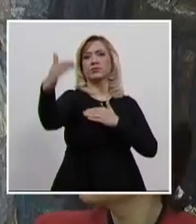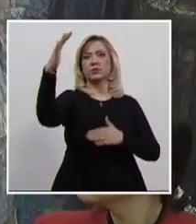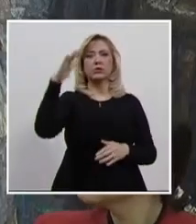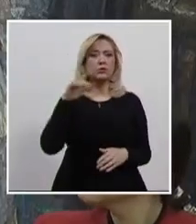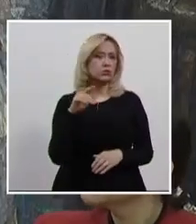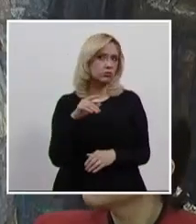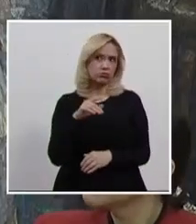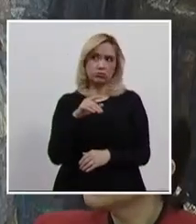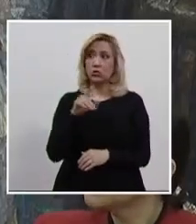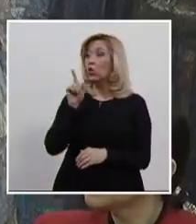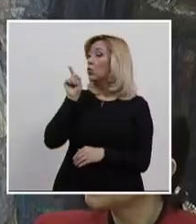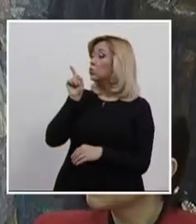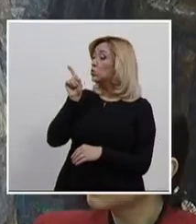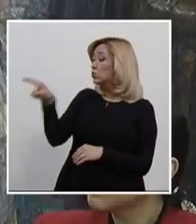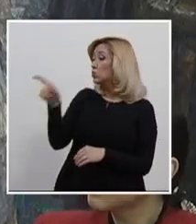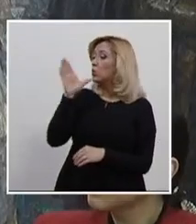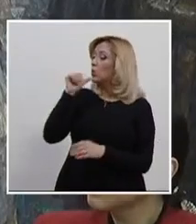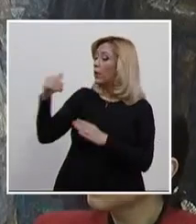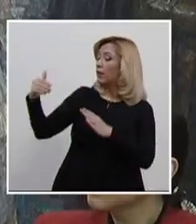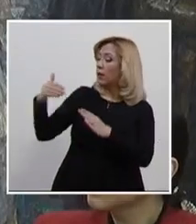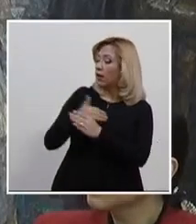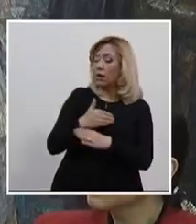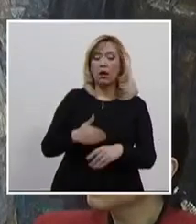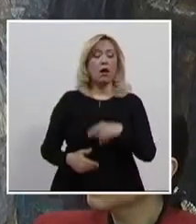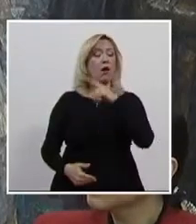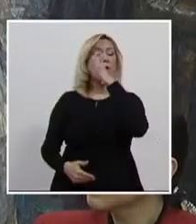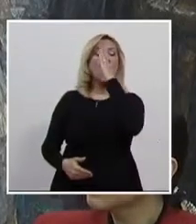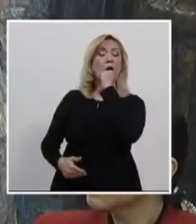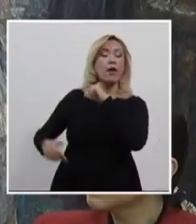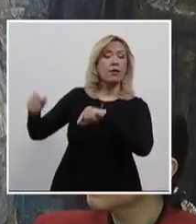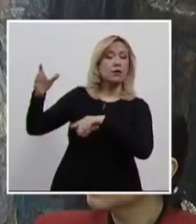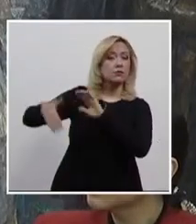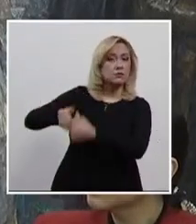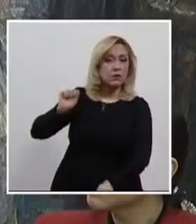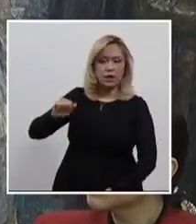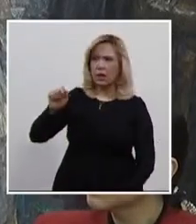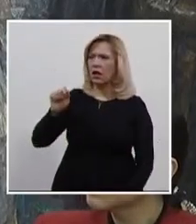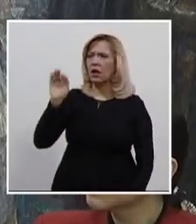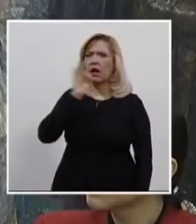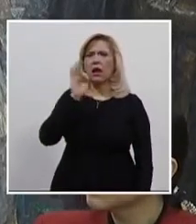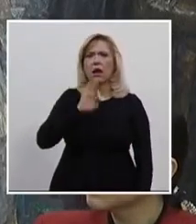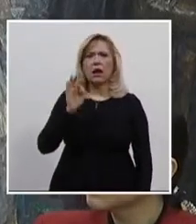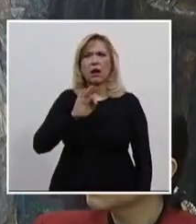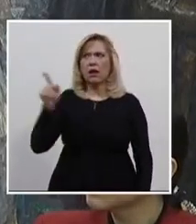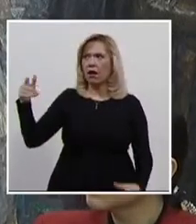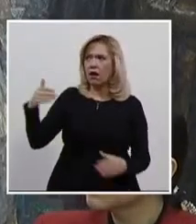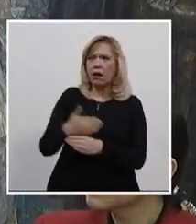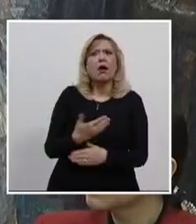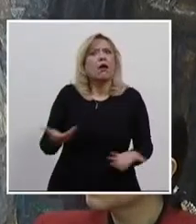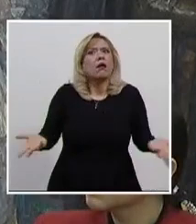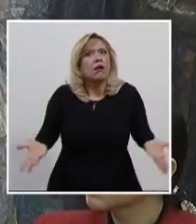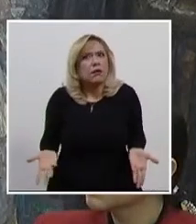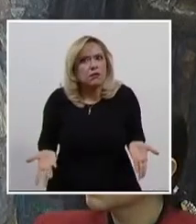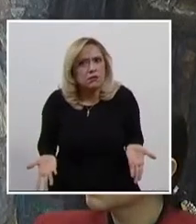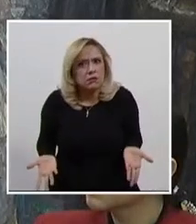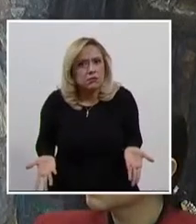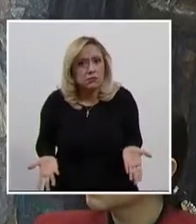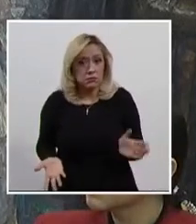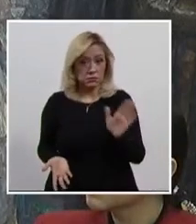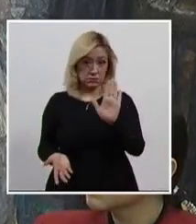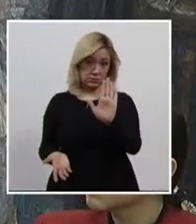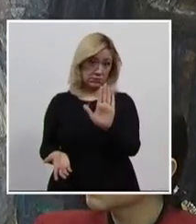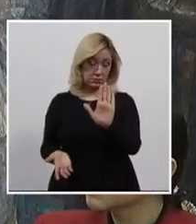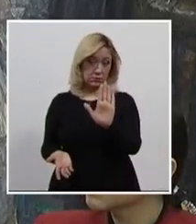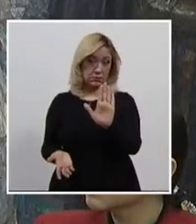puedes entrometerte, no puedes nulificar esto, no puedes. Y si lo haces, ¿qué? Hay uno de los poderes que tiene el poder de